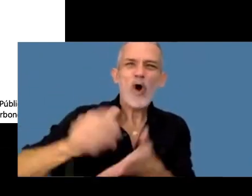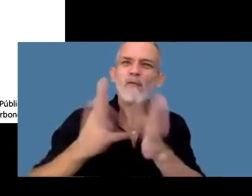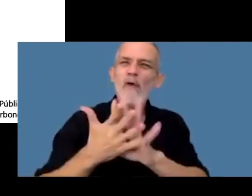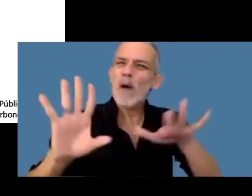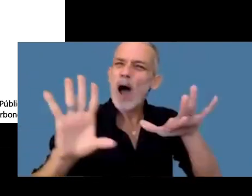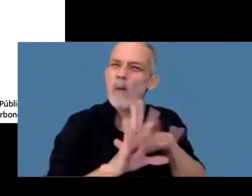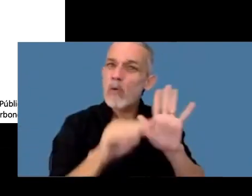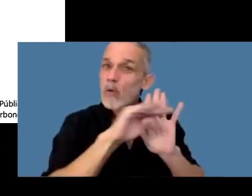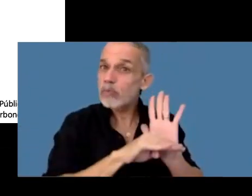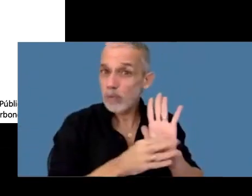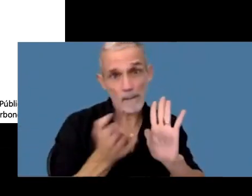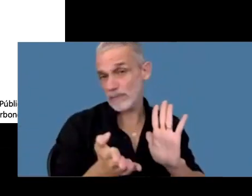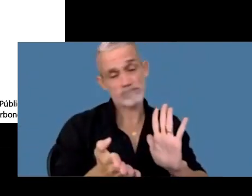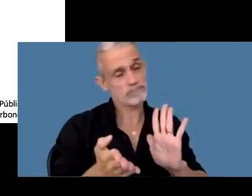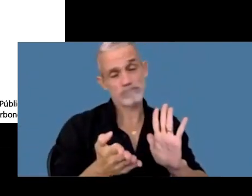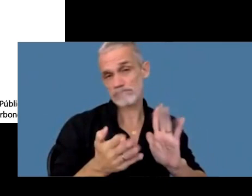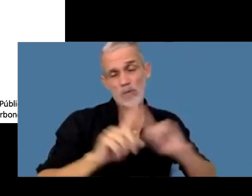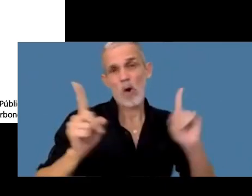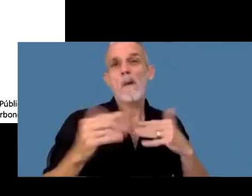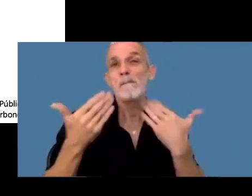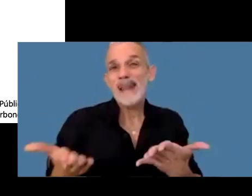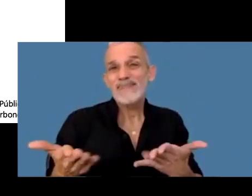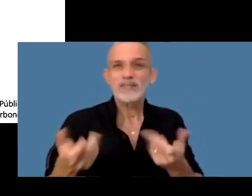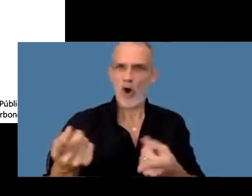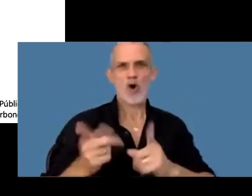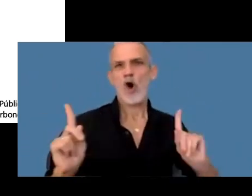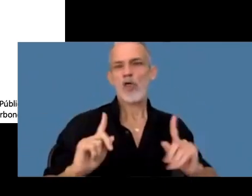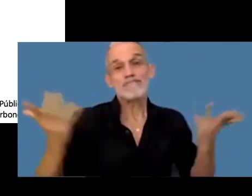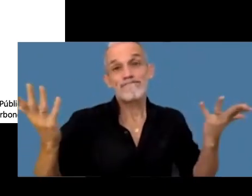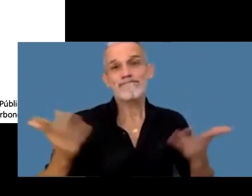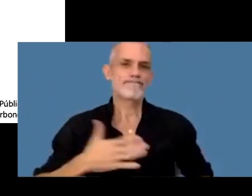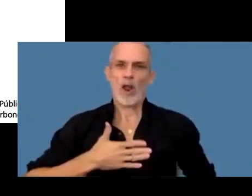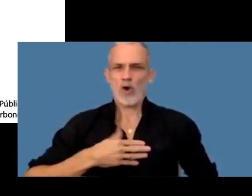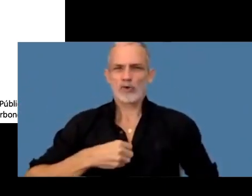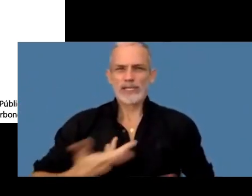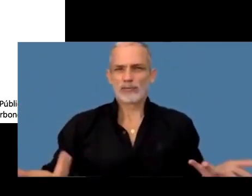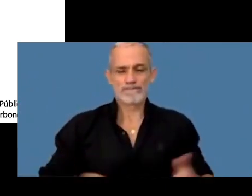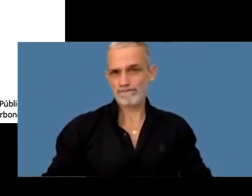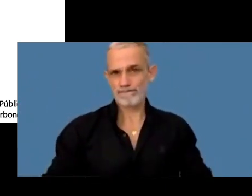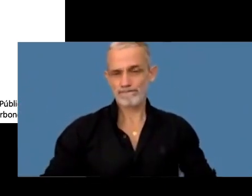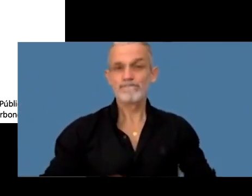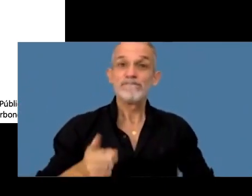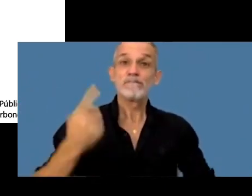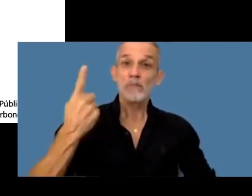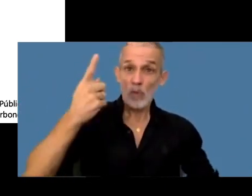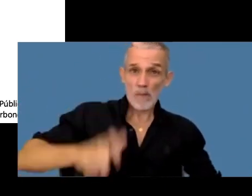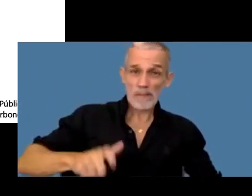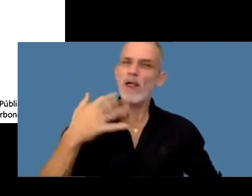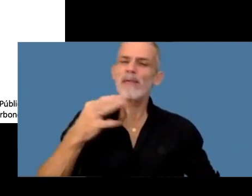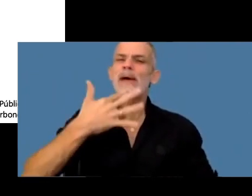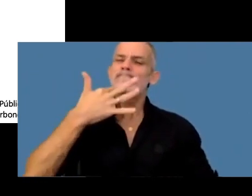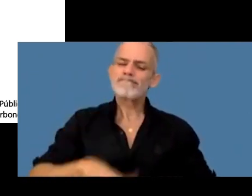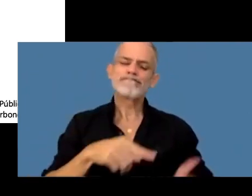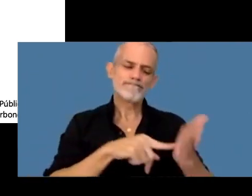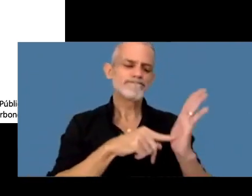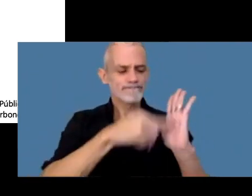pidiendo para obtener este beneficio. La verdad es que uno tiene que entender y aceptar que, así